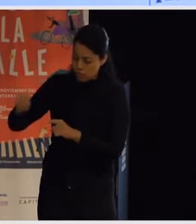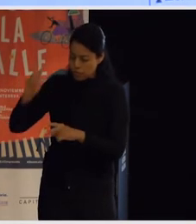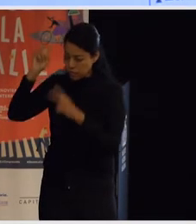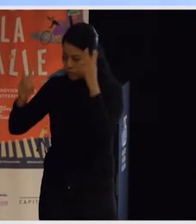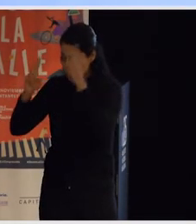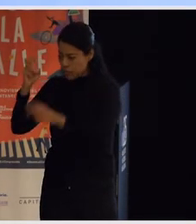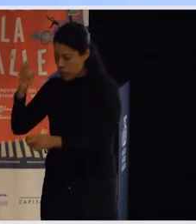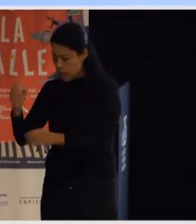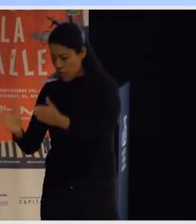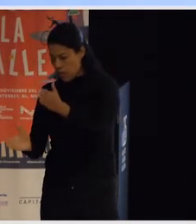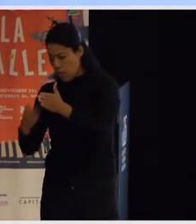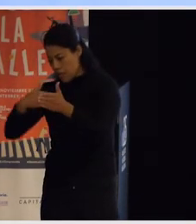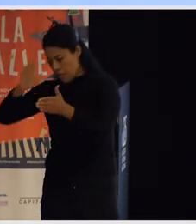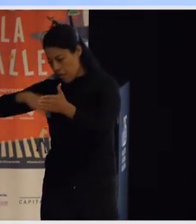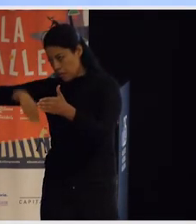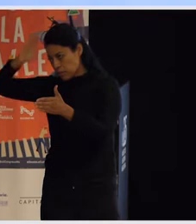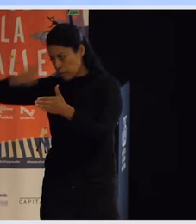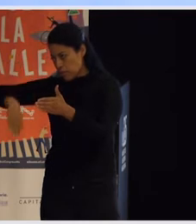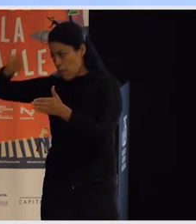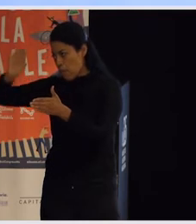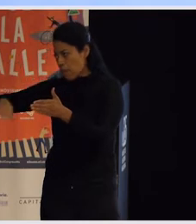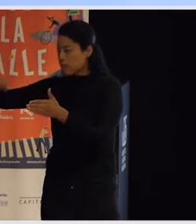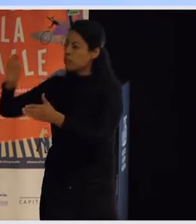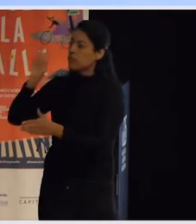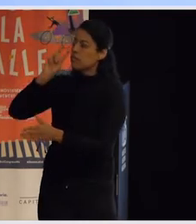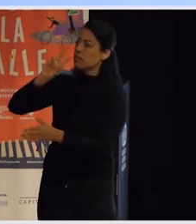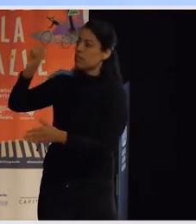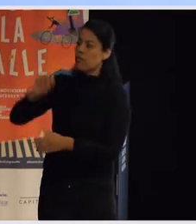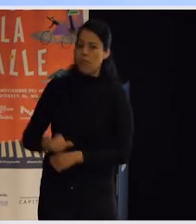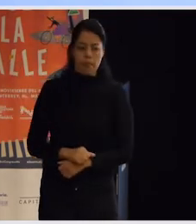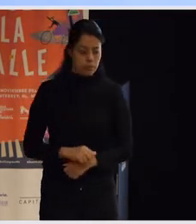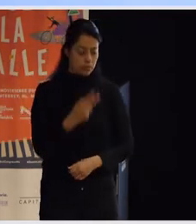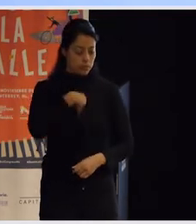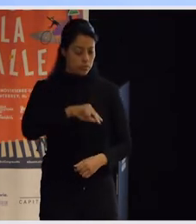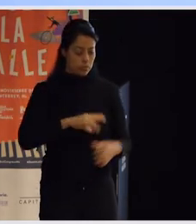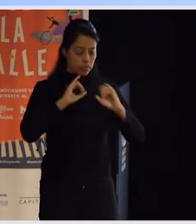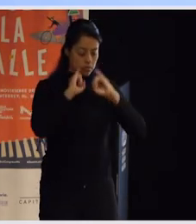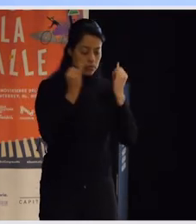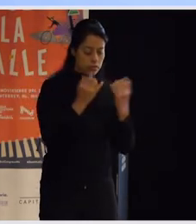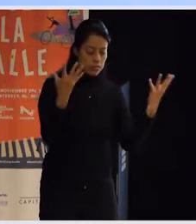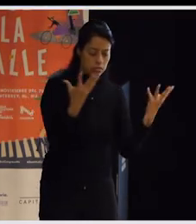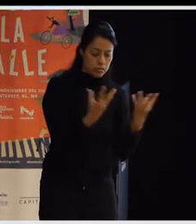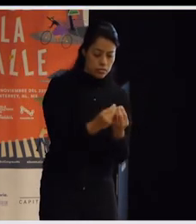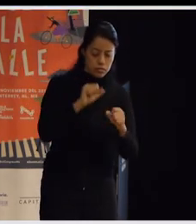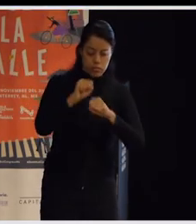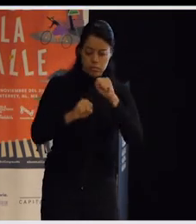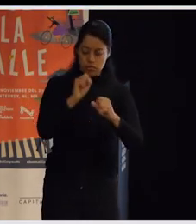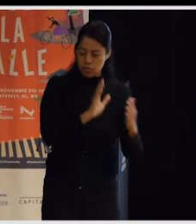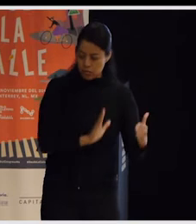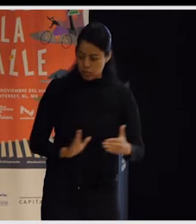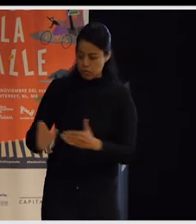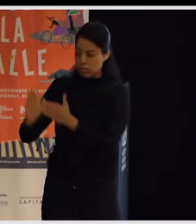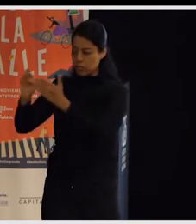estos murales desde donde nosotros nos juntamos no nos podemos entonces fotos pero bueno eso es un ejemplo de es la